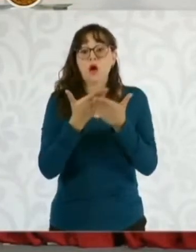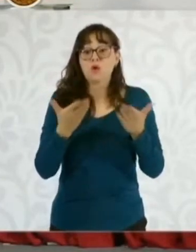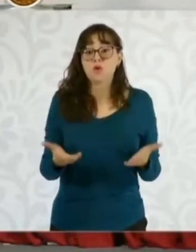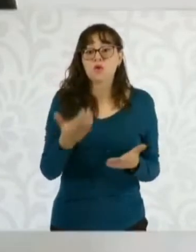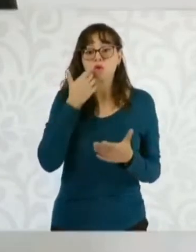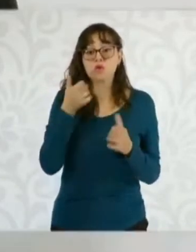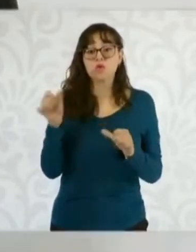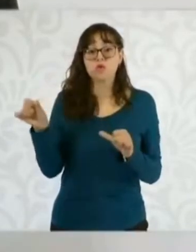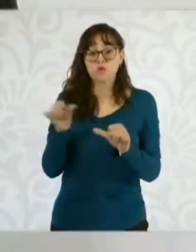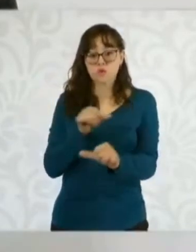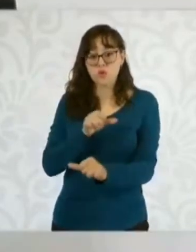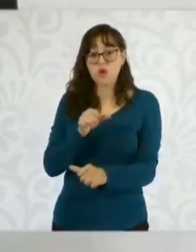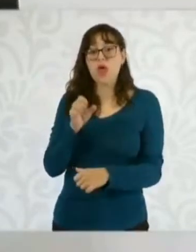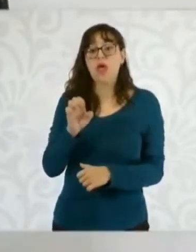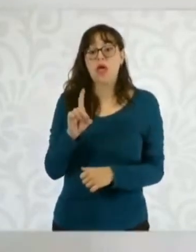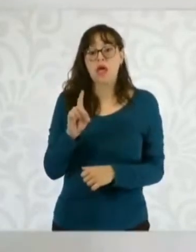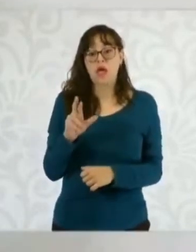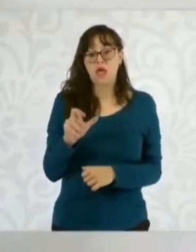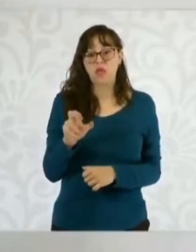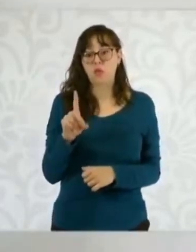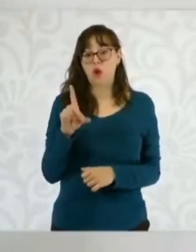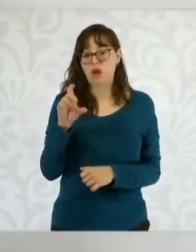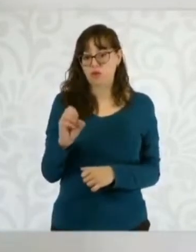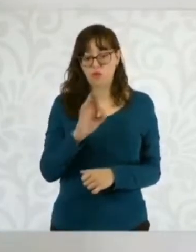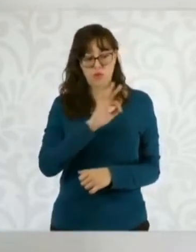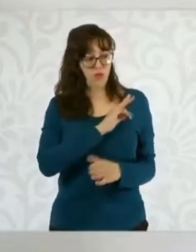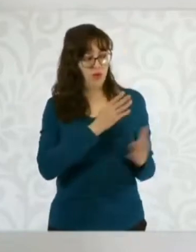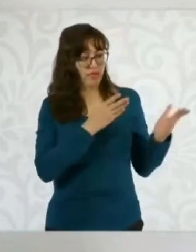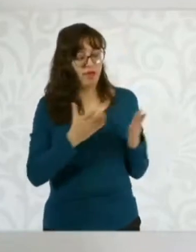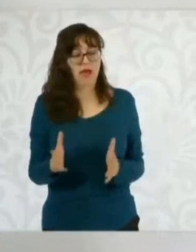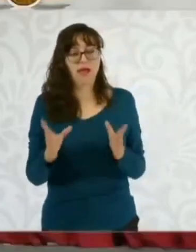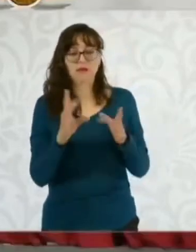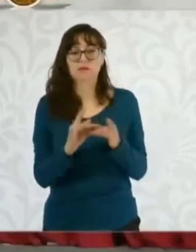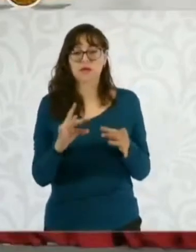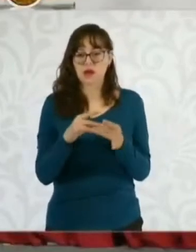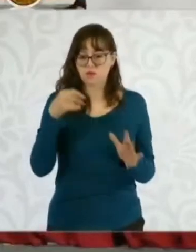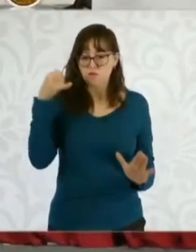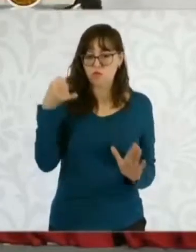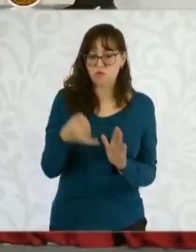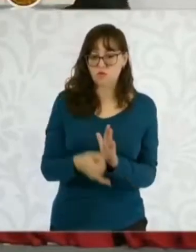a Eduardo Clark que nos desglosara cada uno de estos puntos.